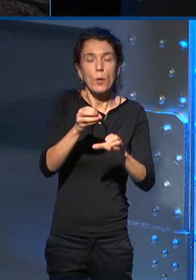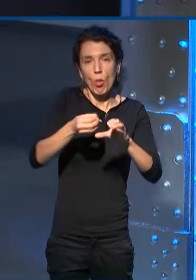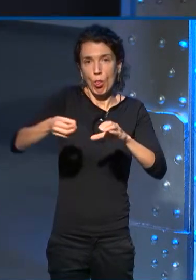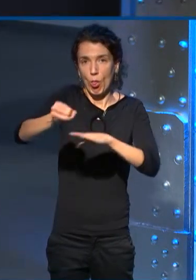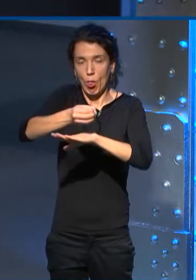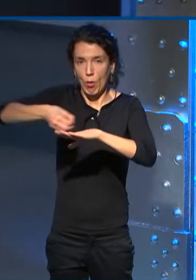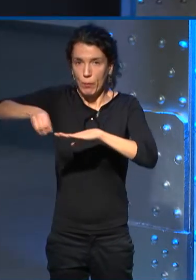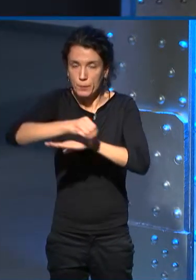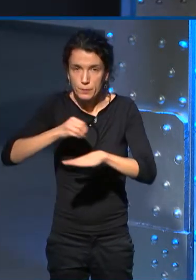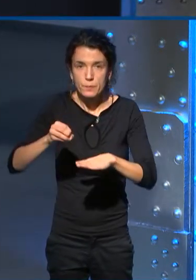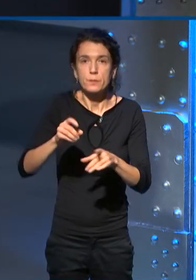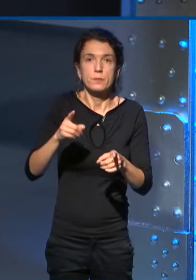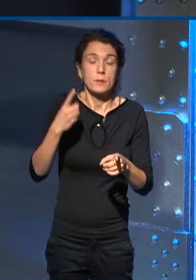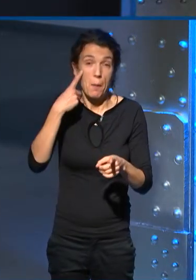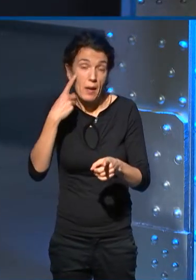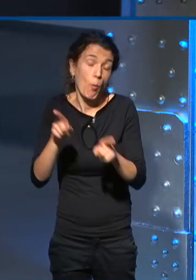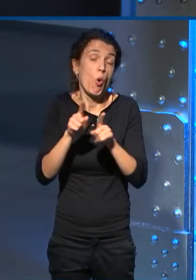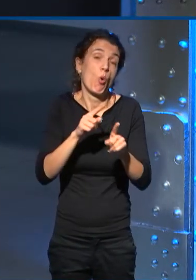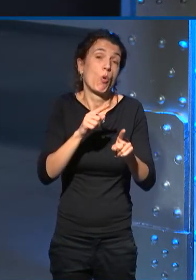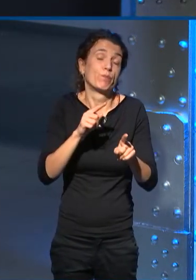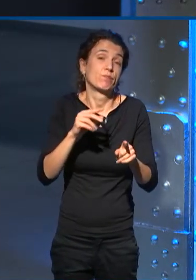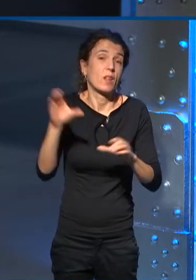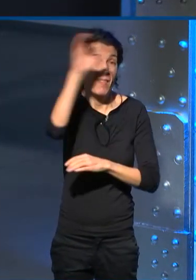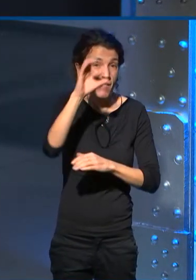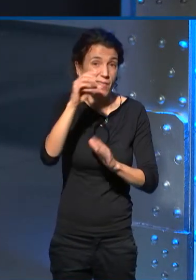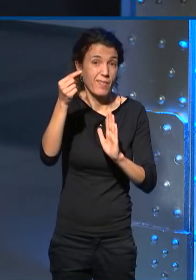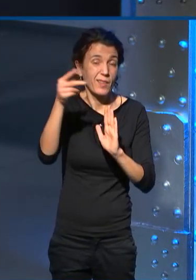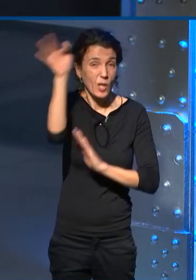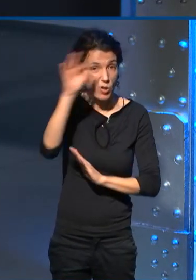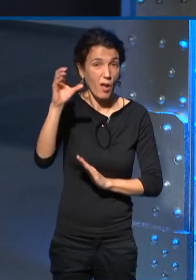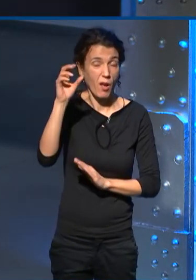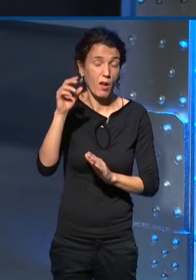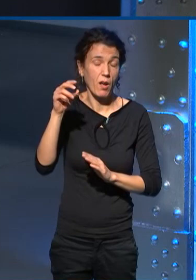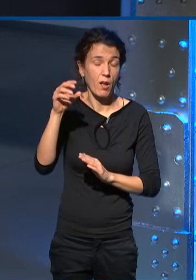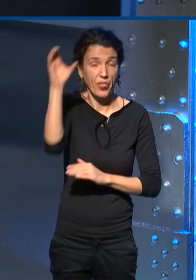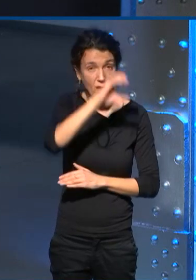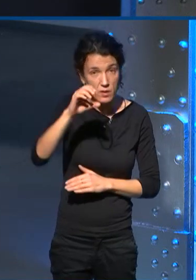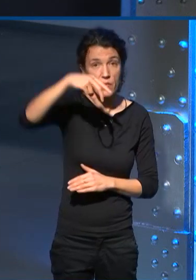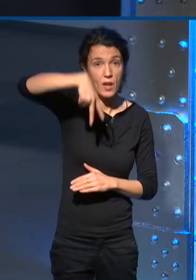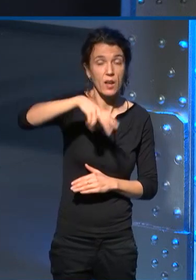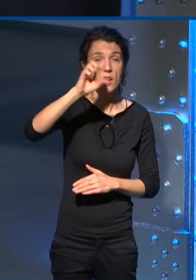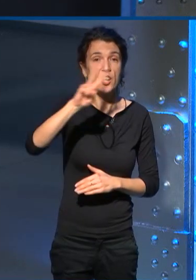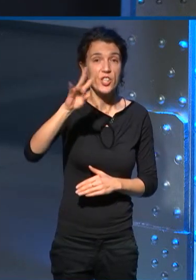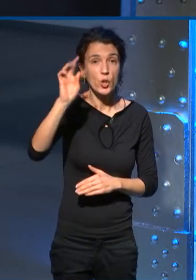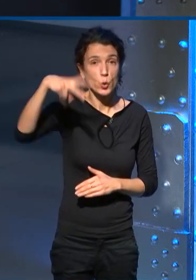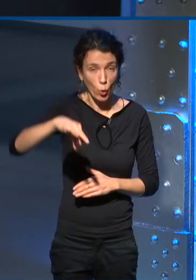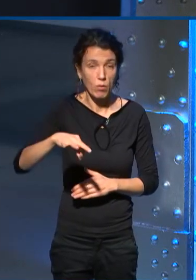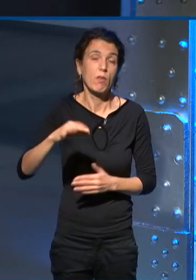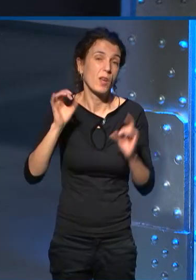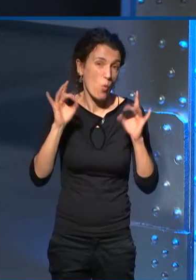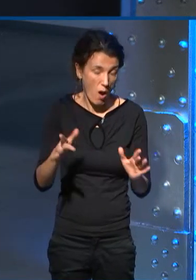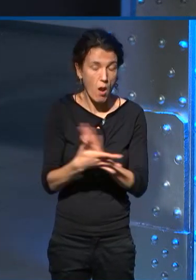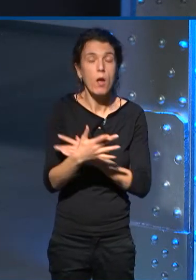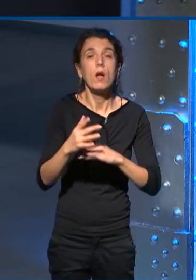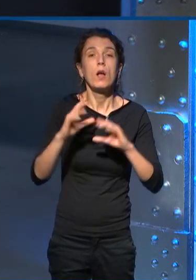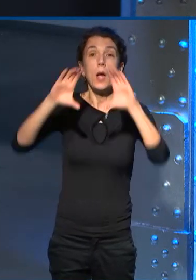lado. Principio de acción y reacción de Newton, ¿no? Entonces, mira, ya me caigo una vez. Entonces, aterrizar en